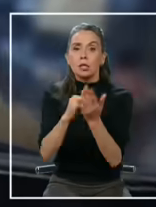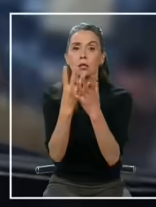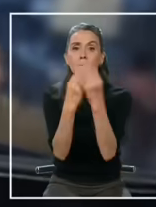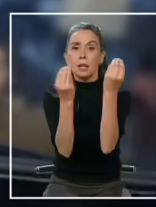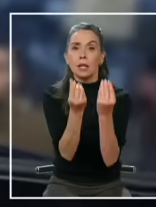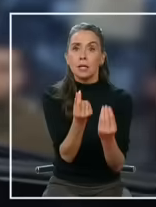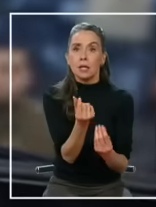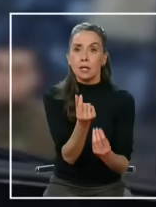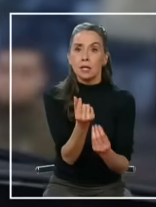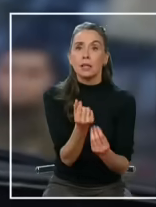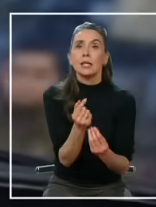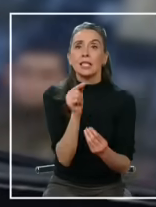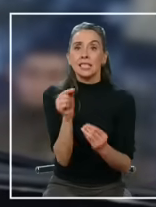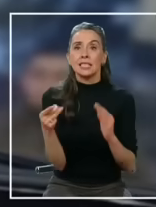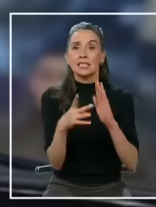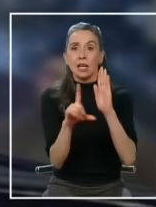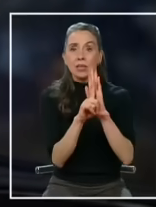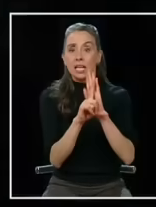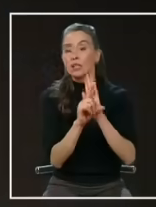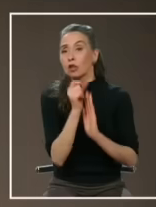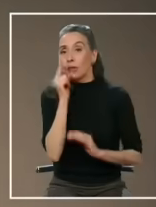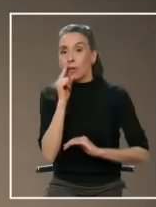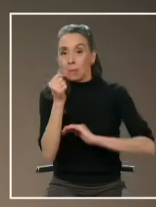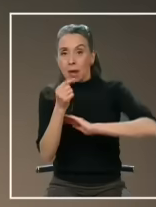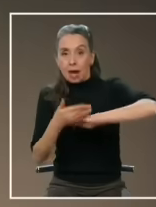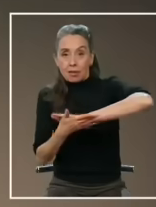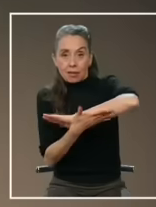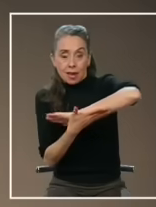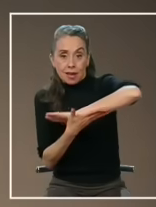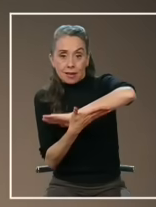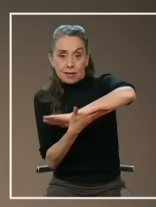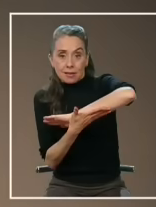pesos. Este es uno de los delitos denunciados.